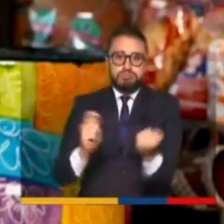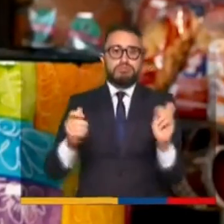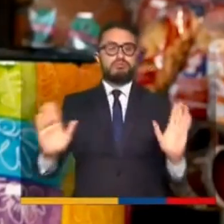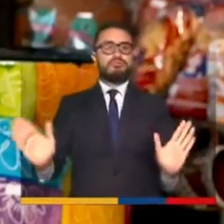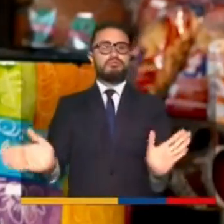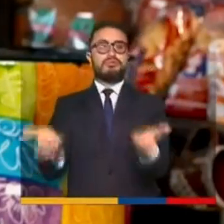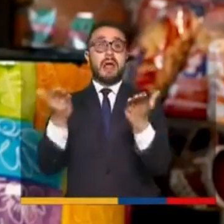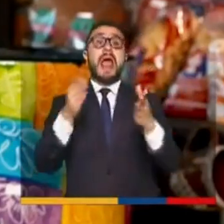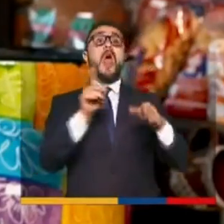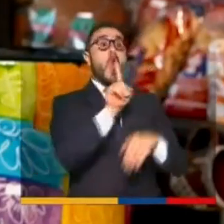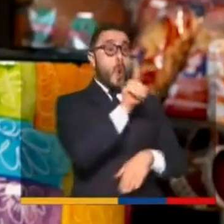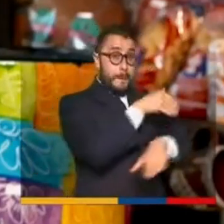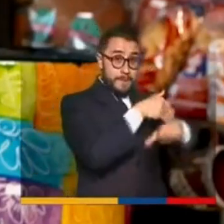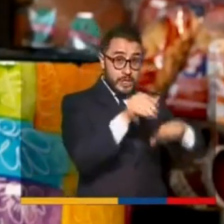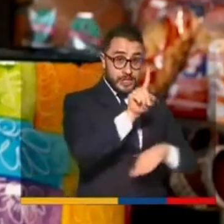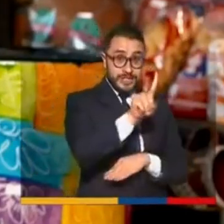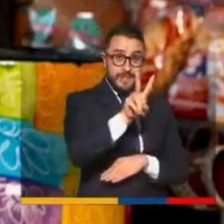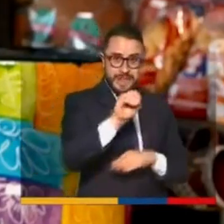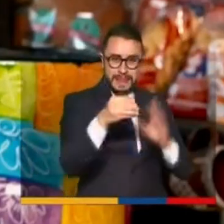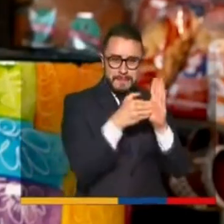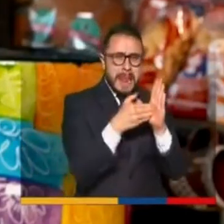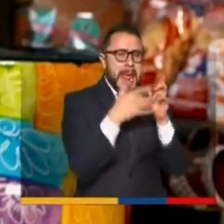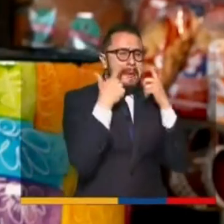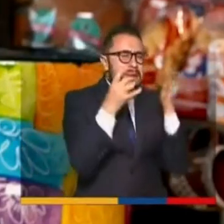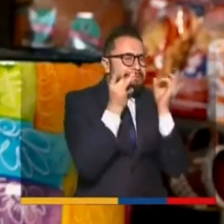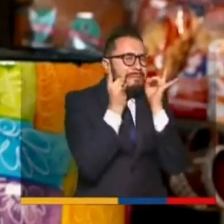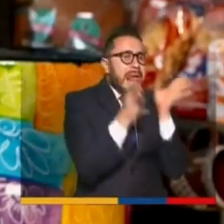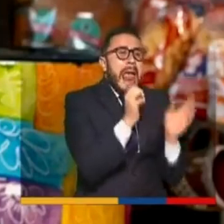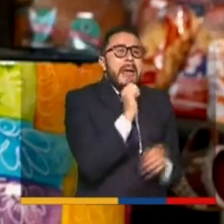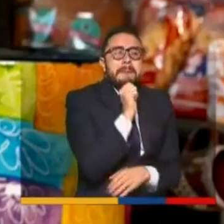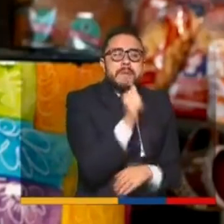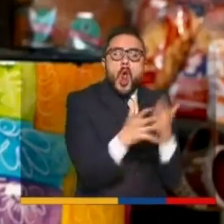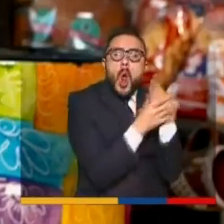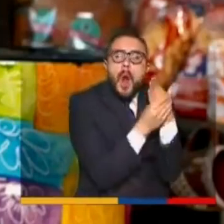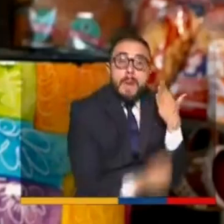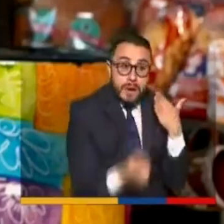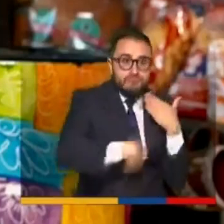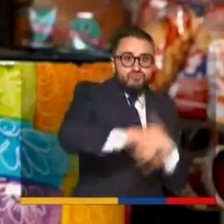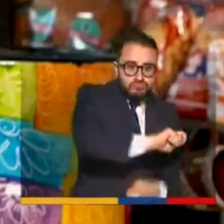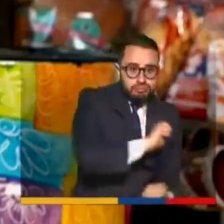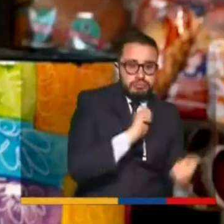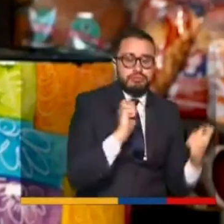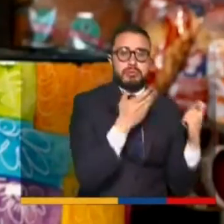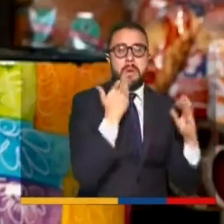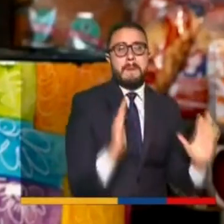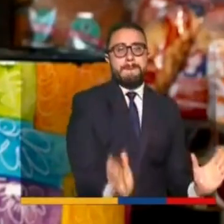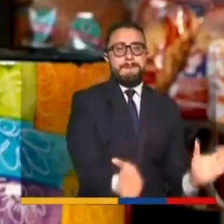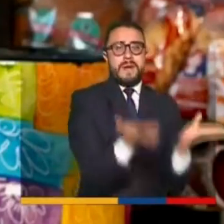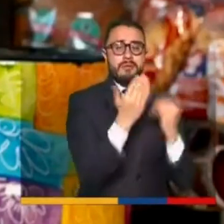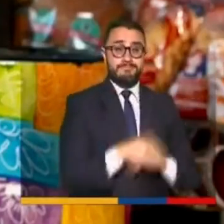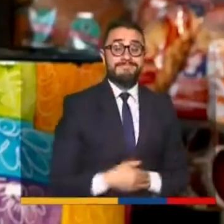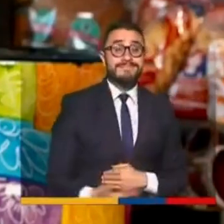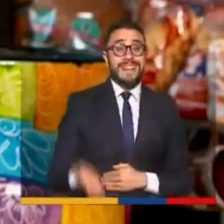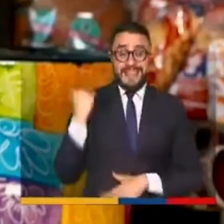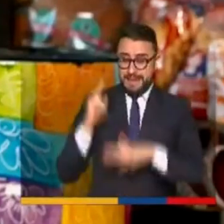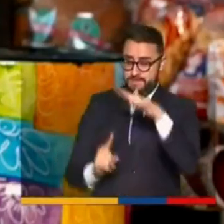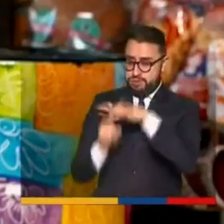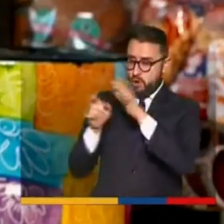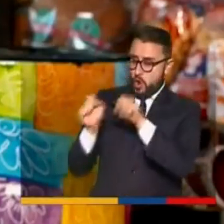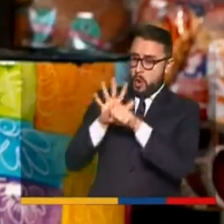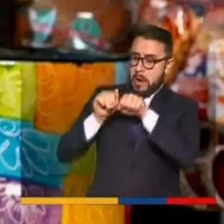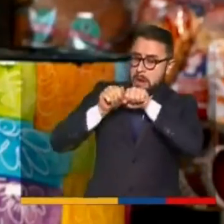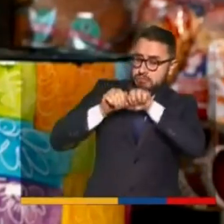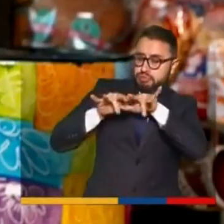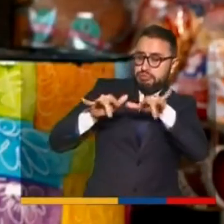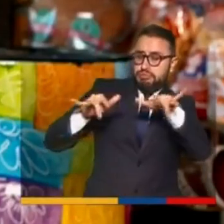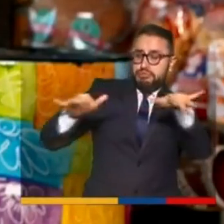1.120.000 de la pobreza extrema. En la pandemia, Colombia lamentablemente alcanzó una pobreza monetaria